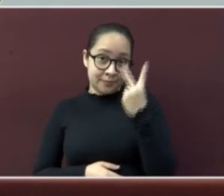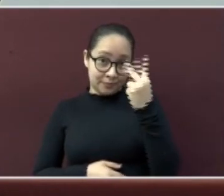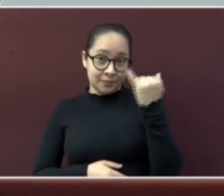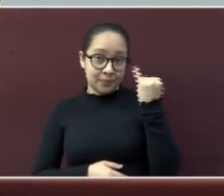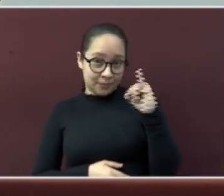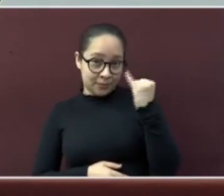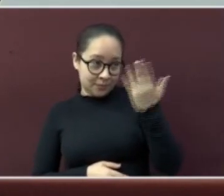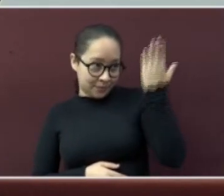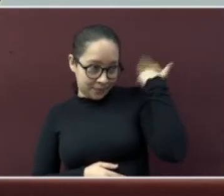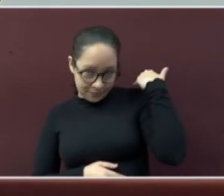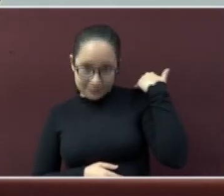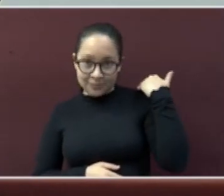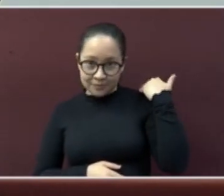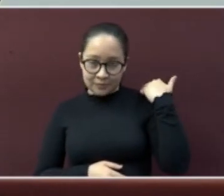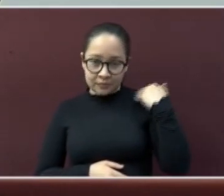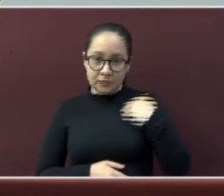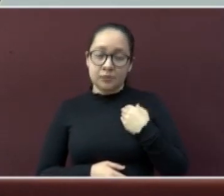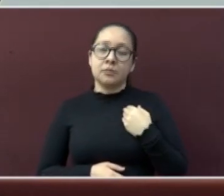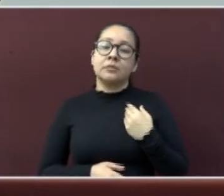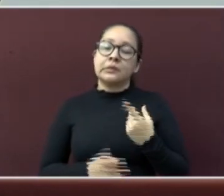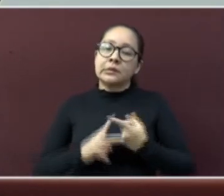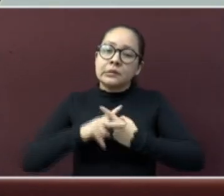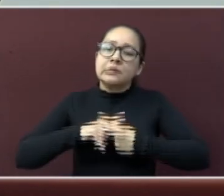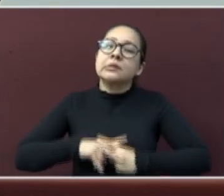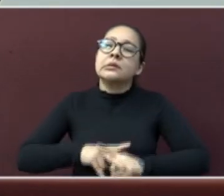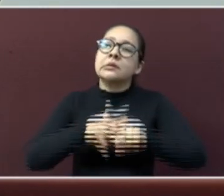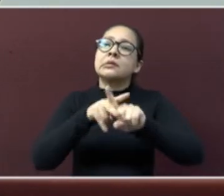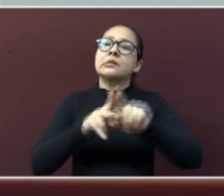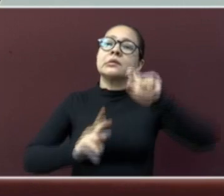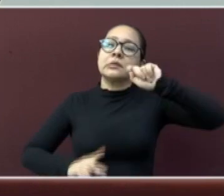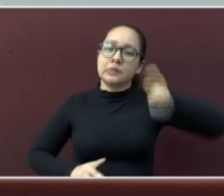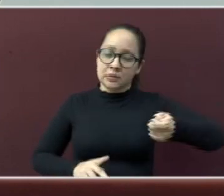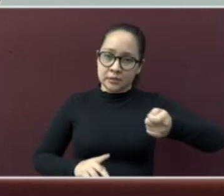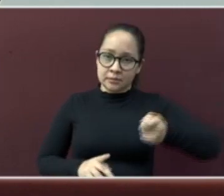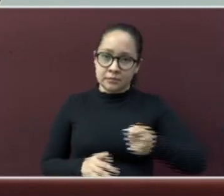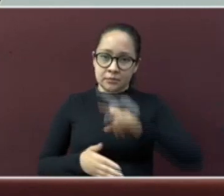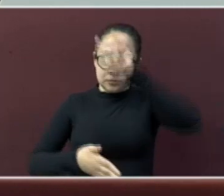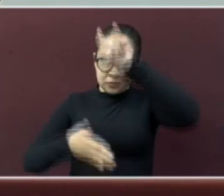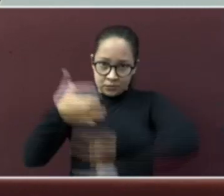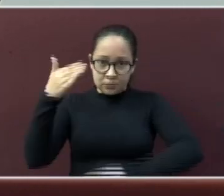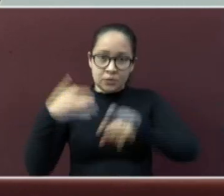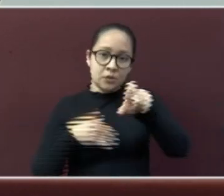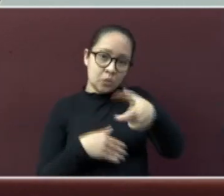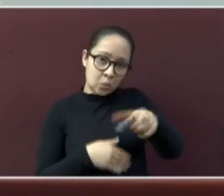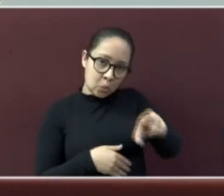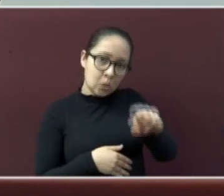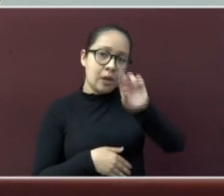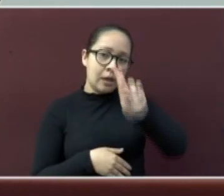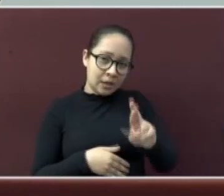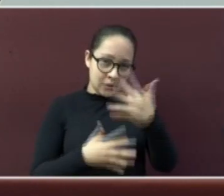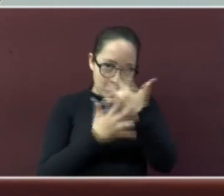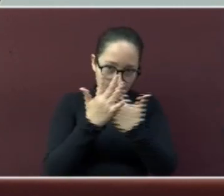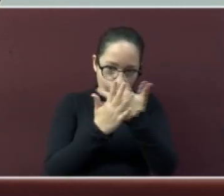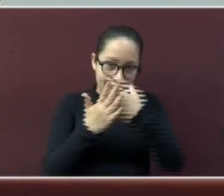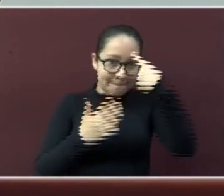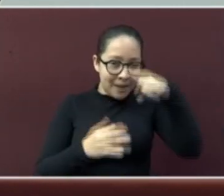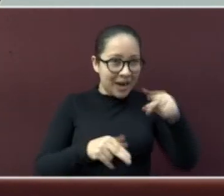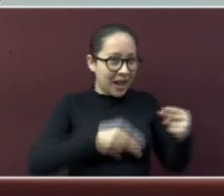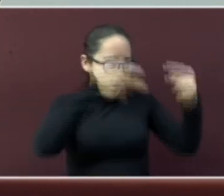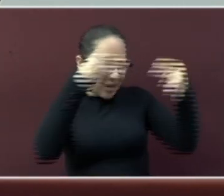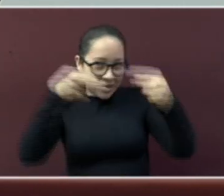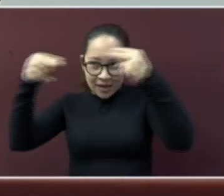precisamente dimos inicio con el código qr para los establecimientos